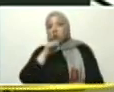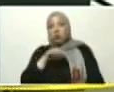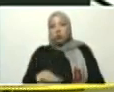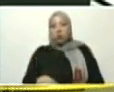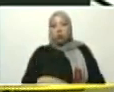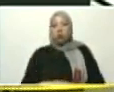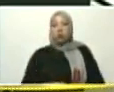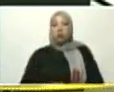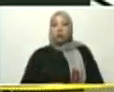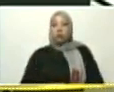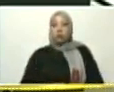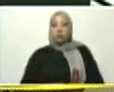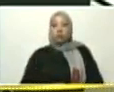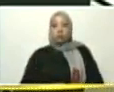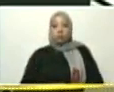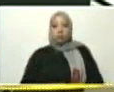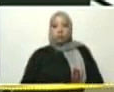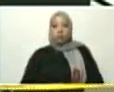Morelos,